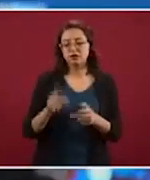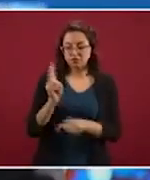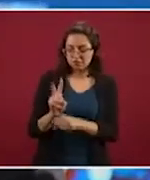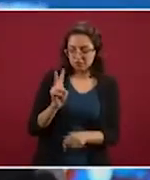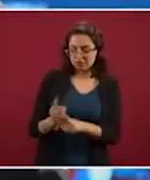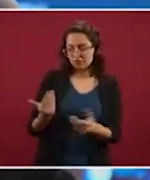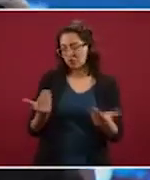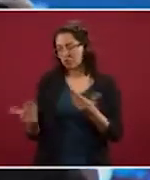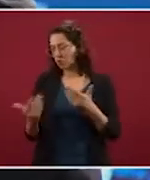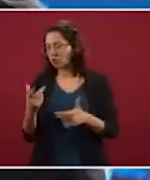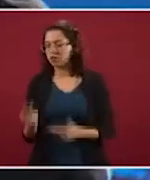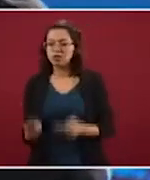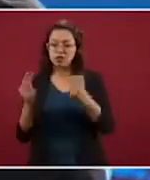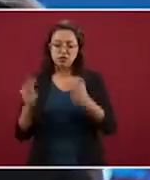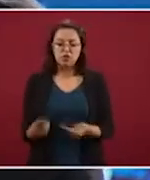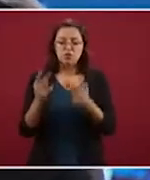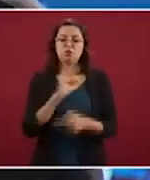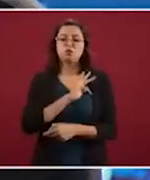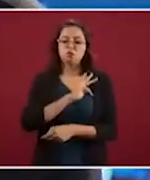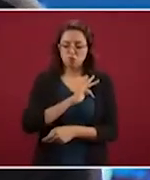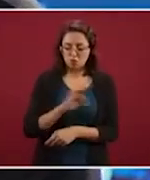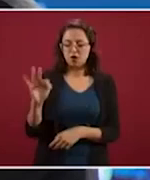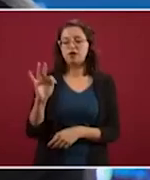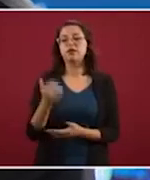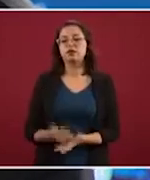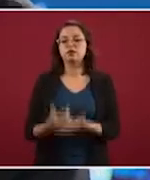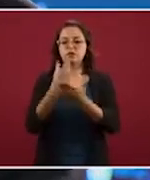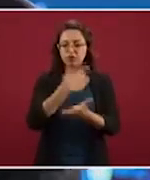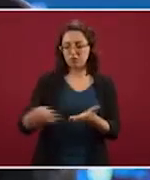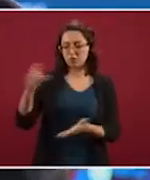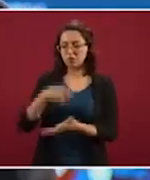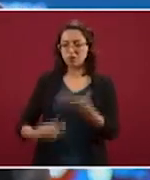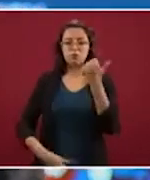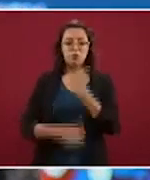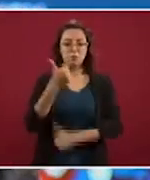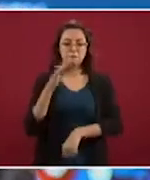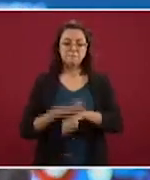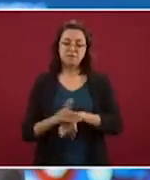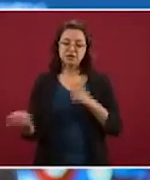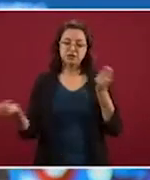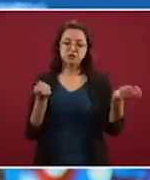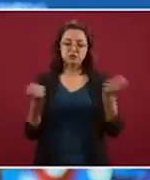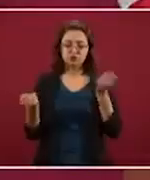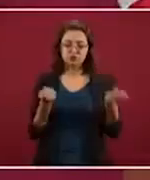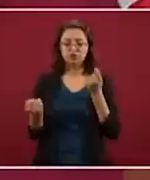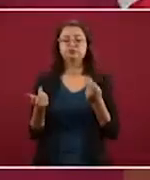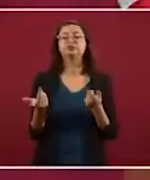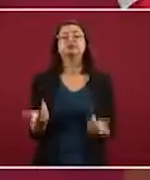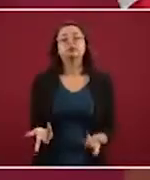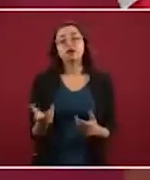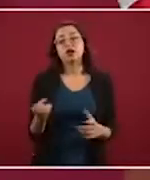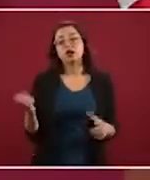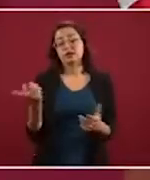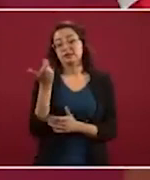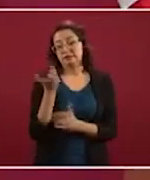que permitirá licitaciones y adquisiciones controladas, generando importantes